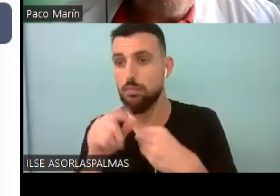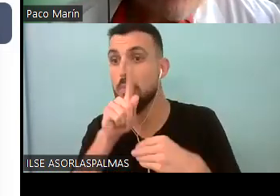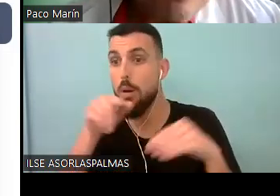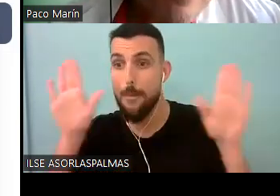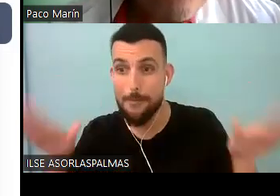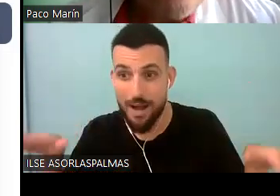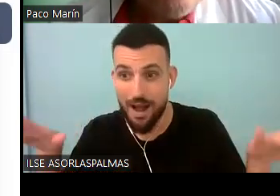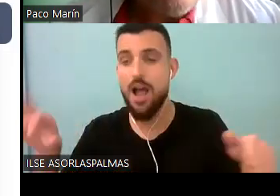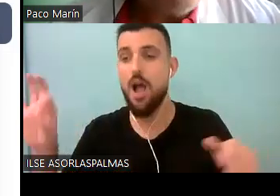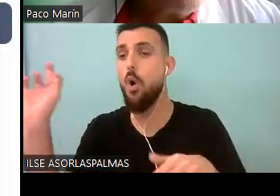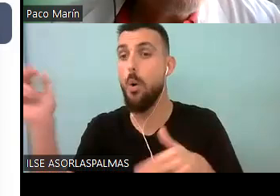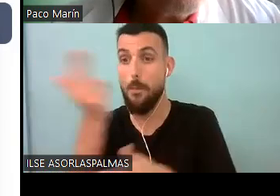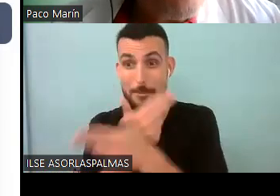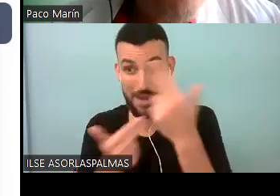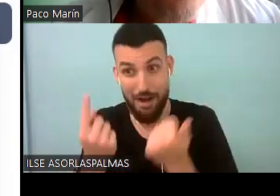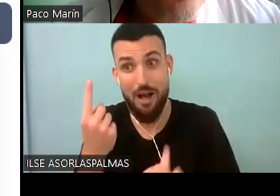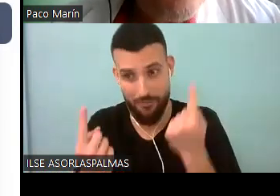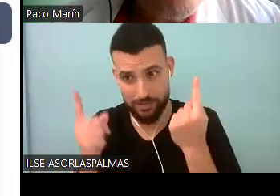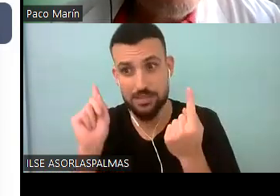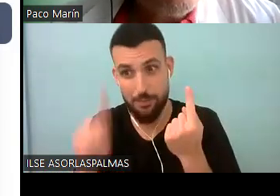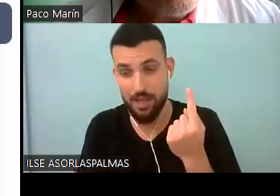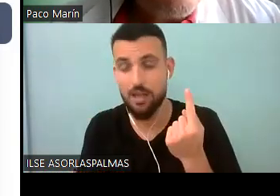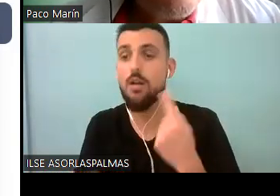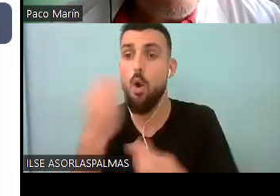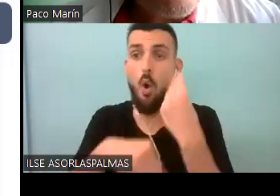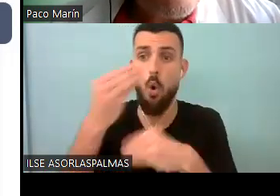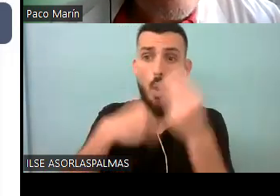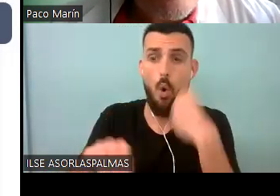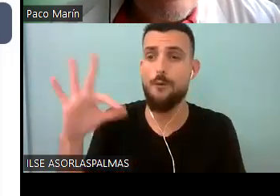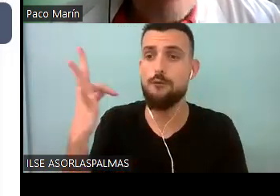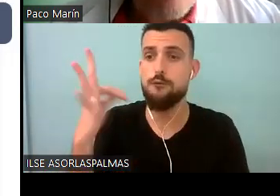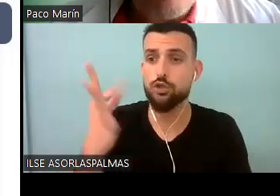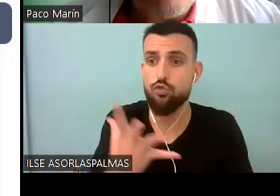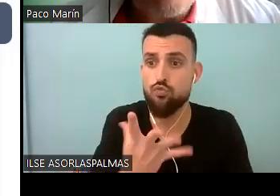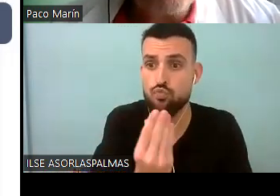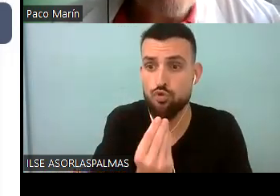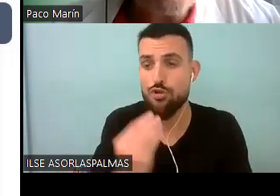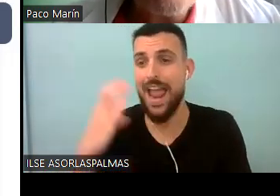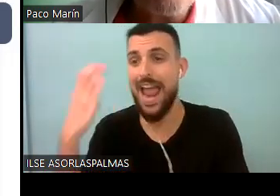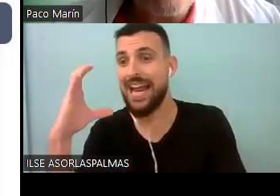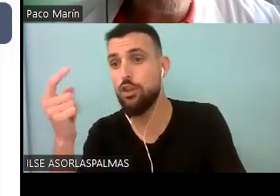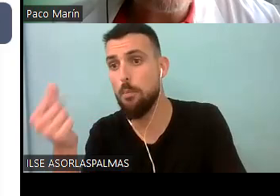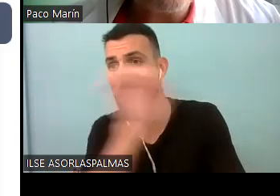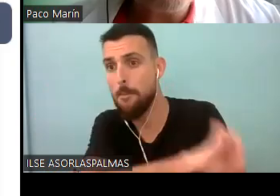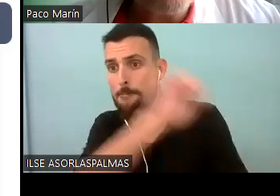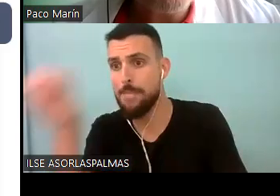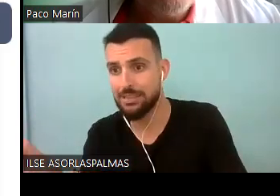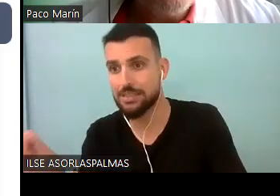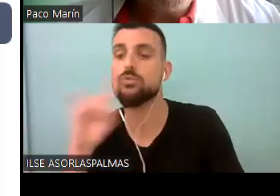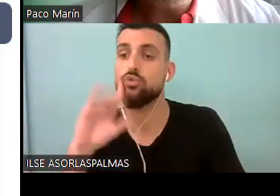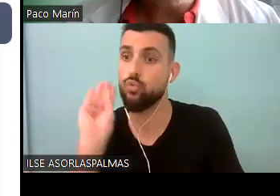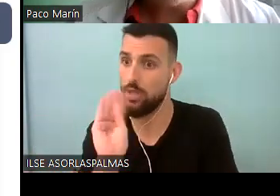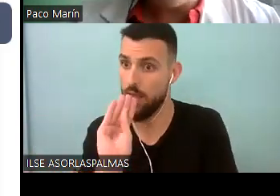o incluso pescado, entra mucho más fósforo que el calcio que entra. Por lo tanto, eso vamos a tener que compensar